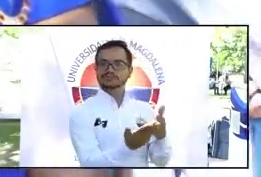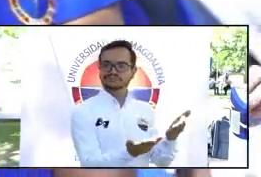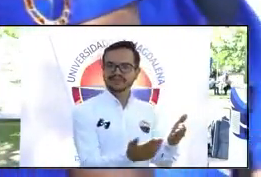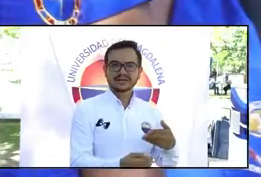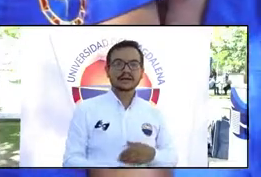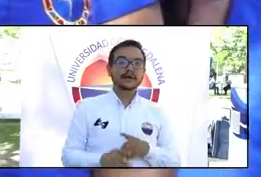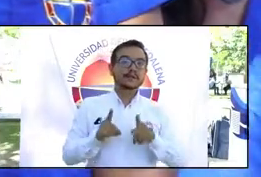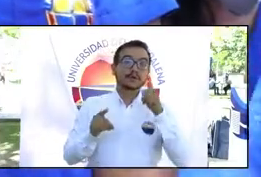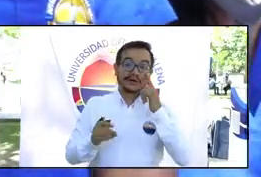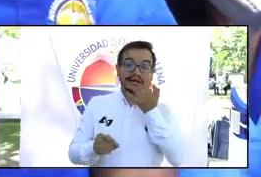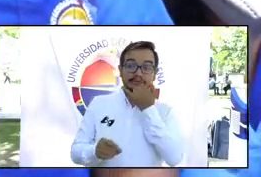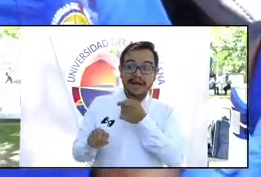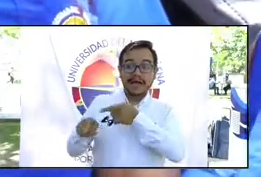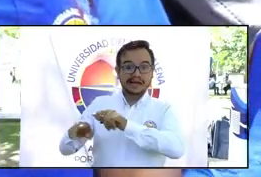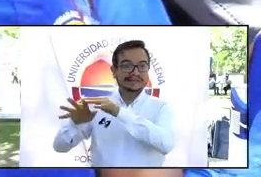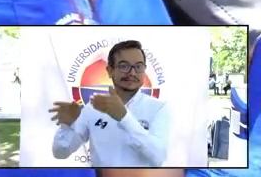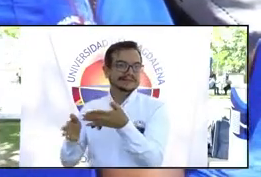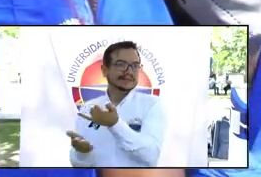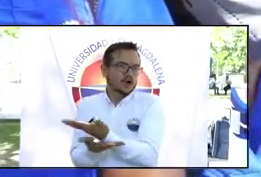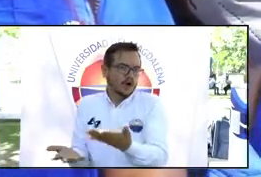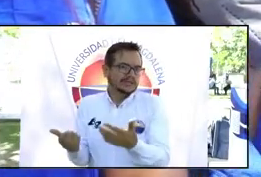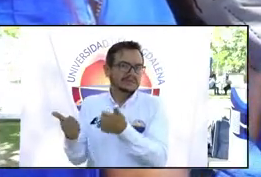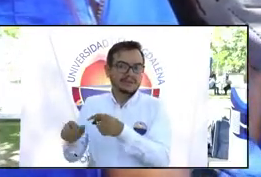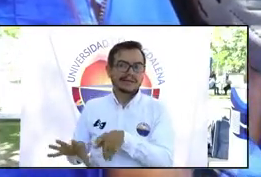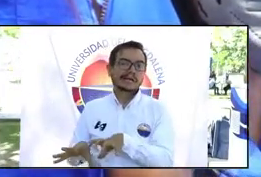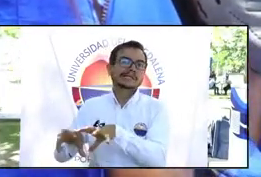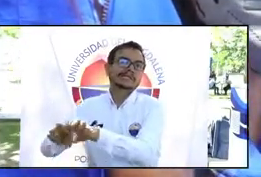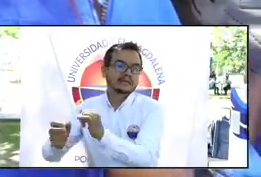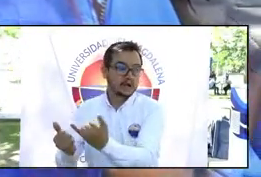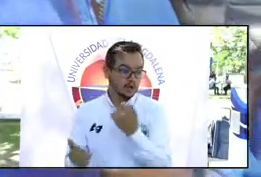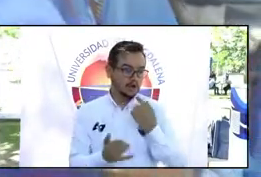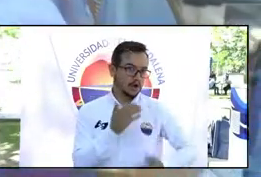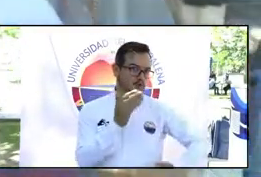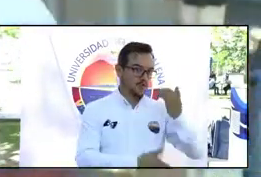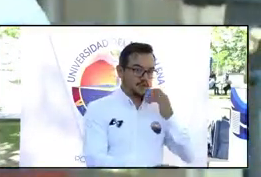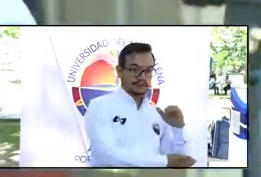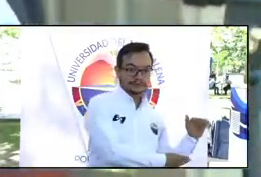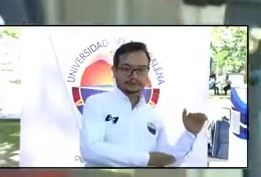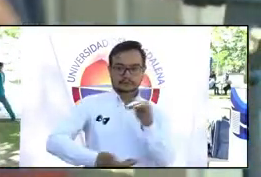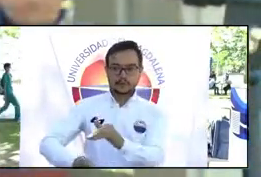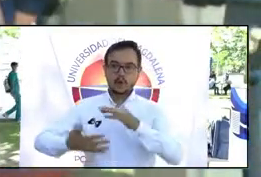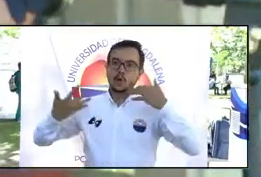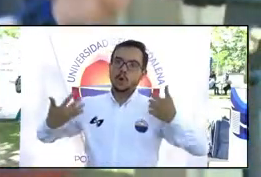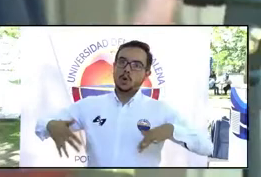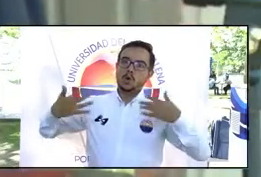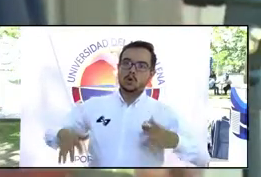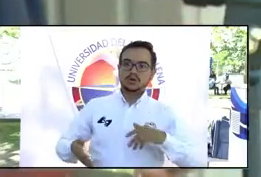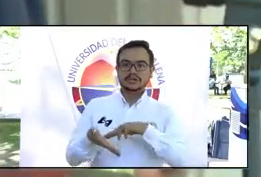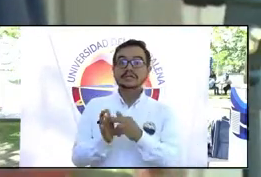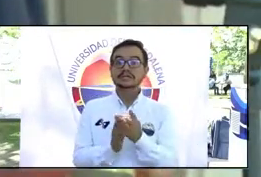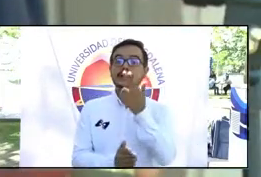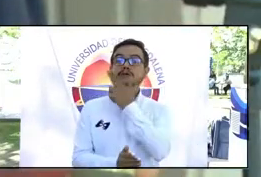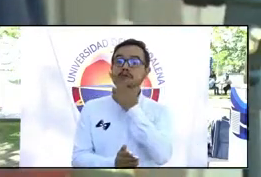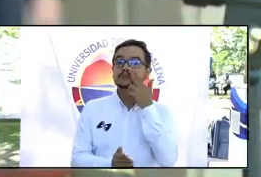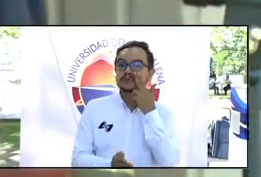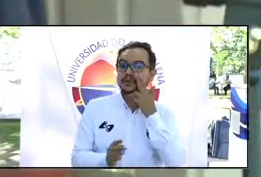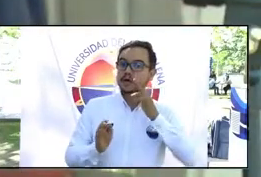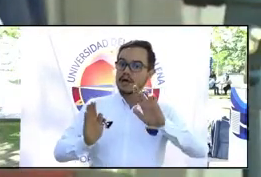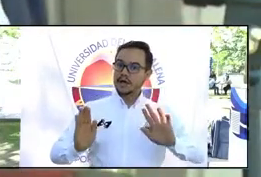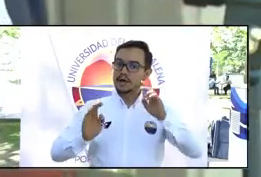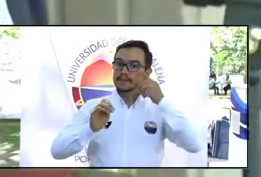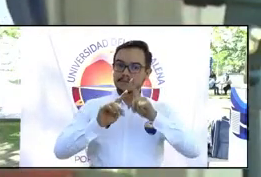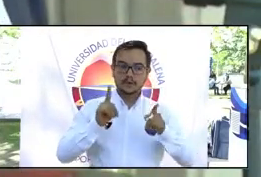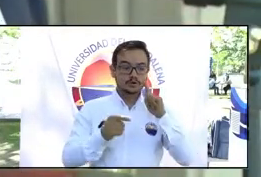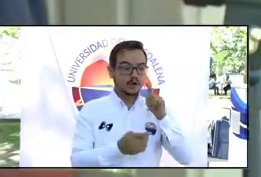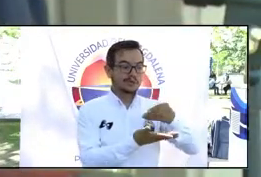descuidado que cualquier inversión se valora enormemente. Créanme que el compromiso nuestro es esto y mucho más. Pero lo que no podemos comprar nunca, esta